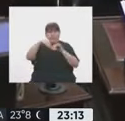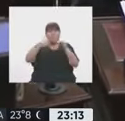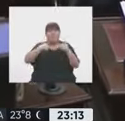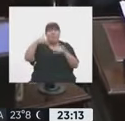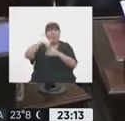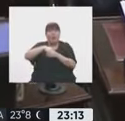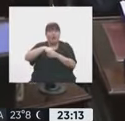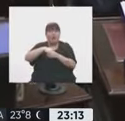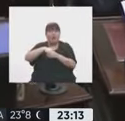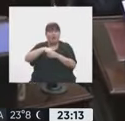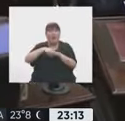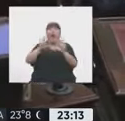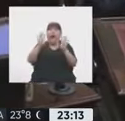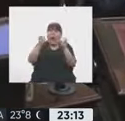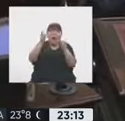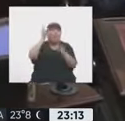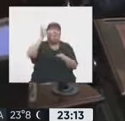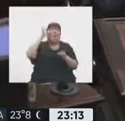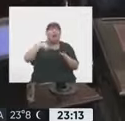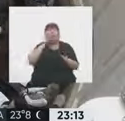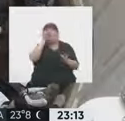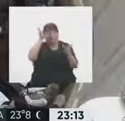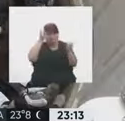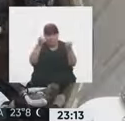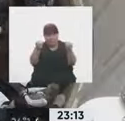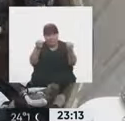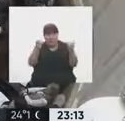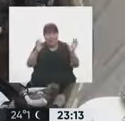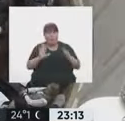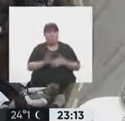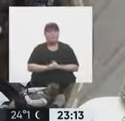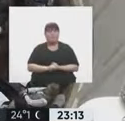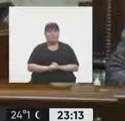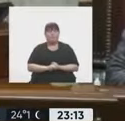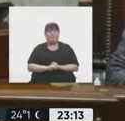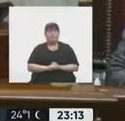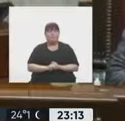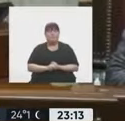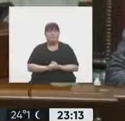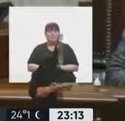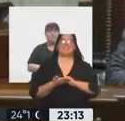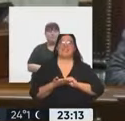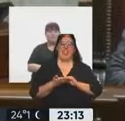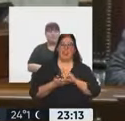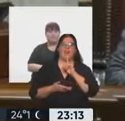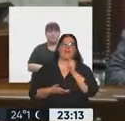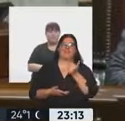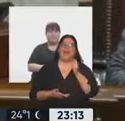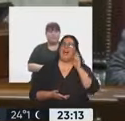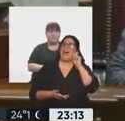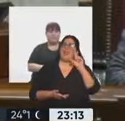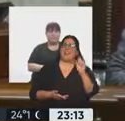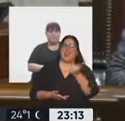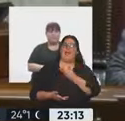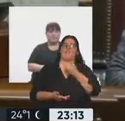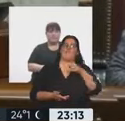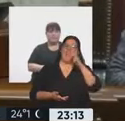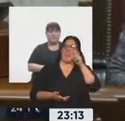votar Ah okay Perdón estoy dormido ent está bien la senadora taia Ferri de la ciudad de Buenos